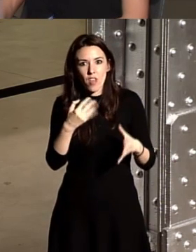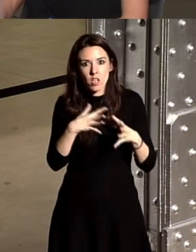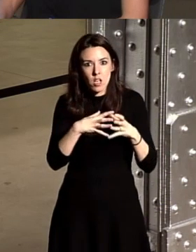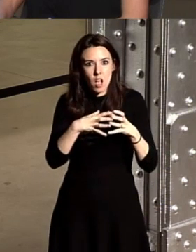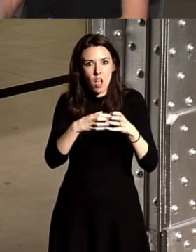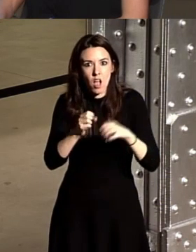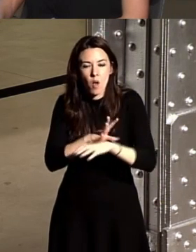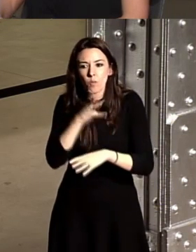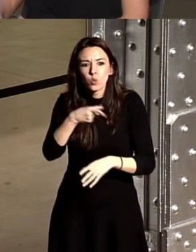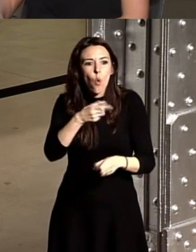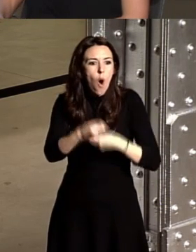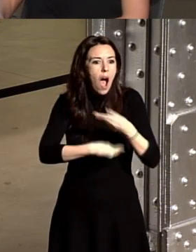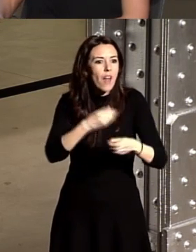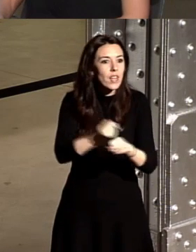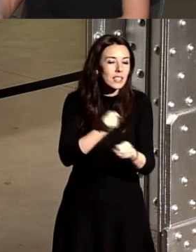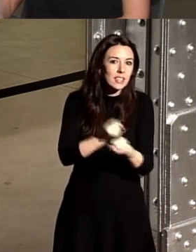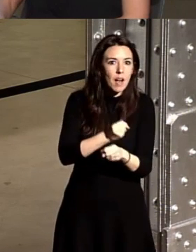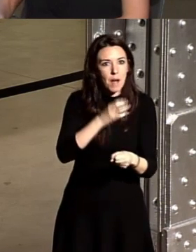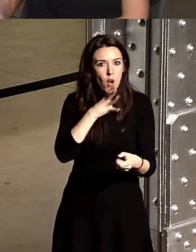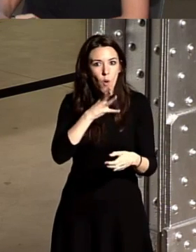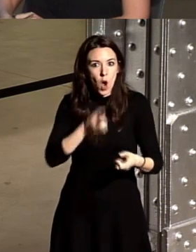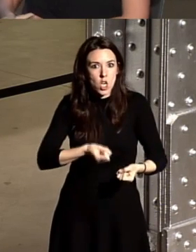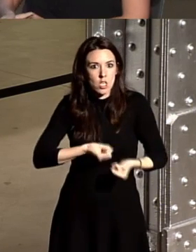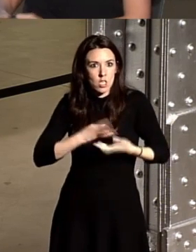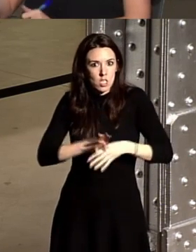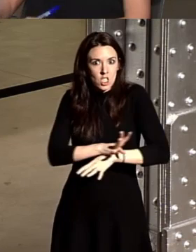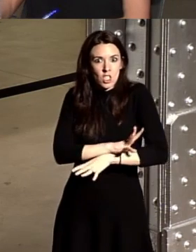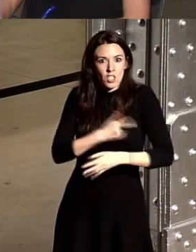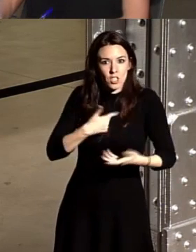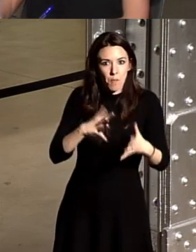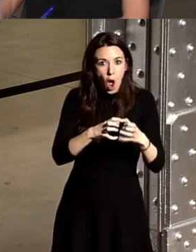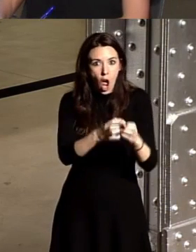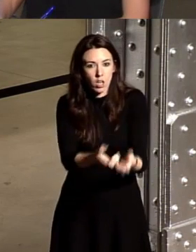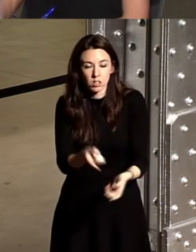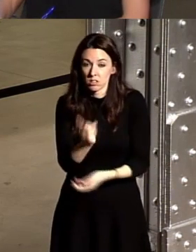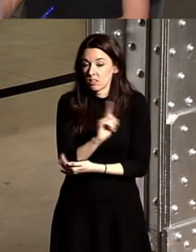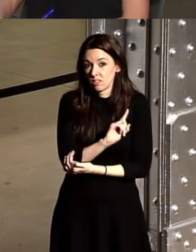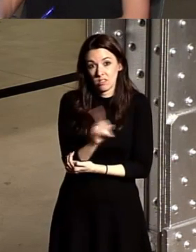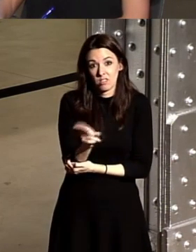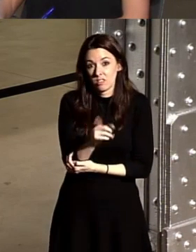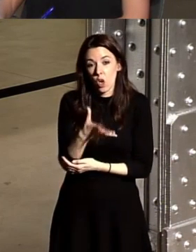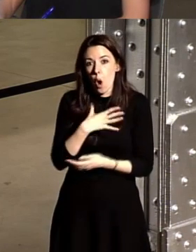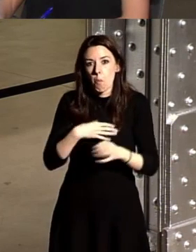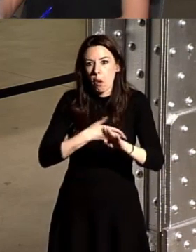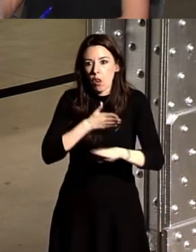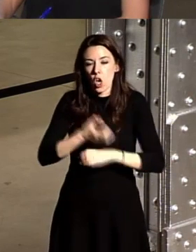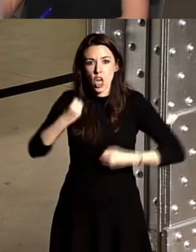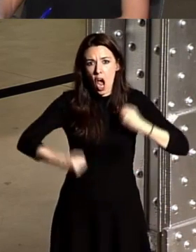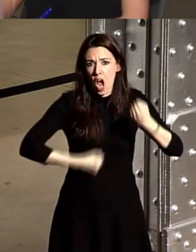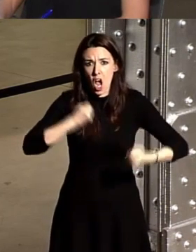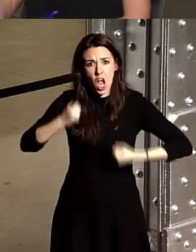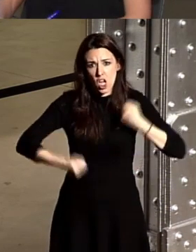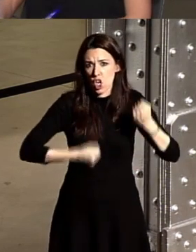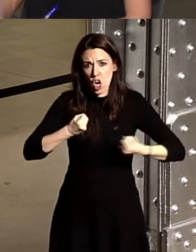qué haces este trabajo? ¿Por la adrenalina? ¿Porque estás adicto? No, la verdad es que yo puedo ir a correr y me sube